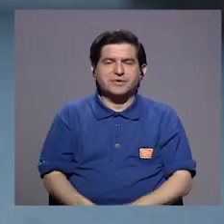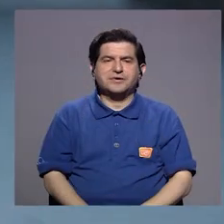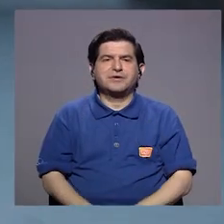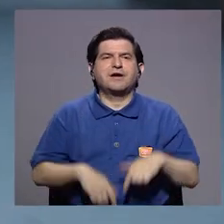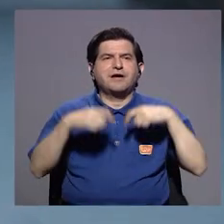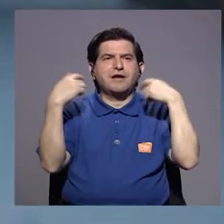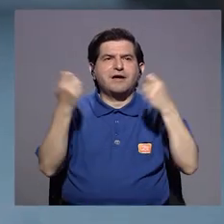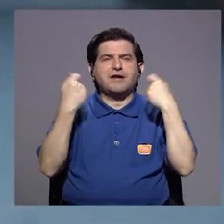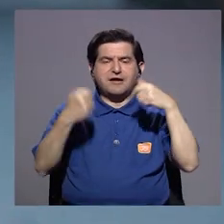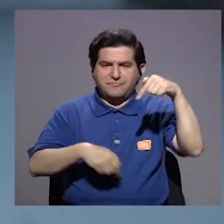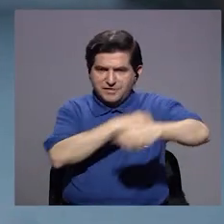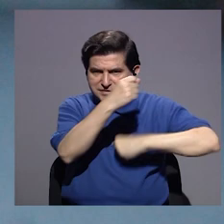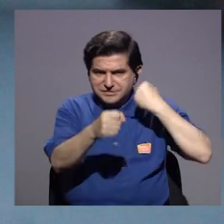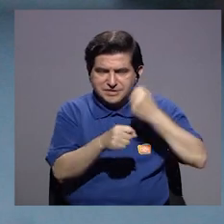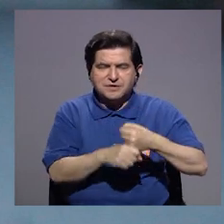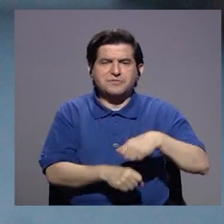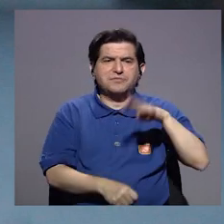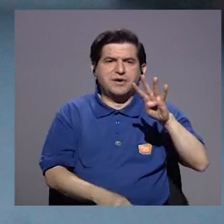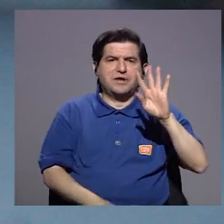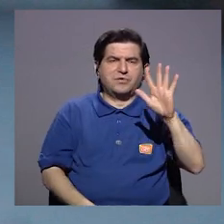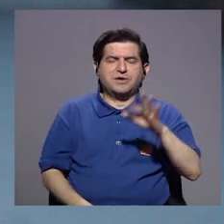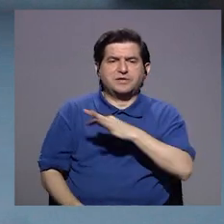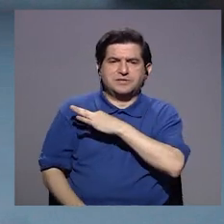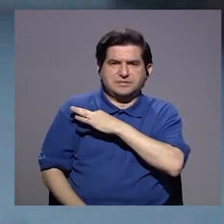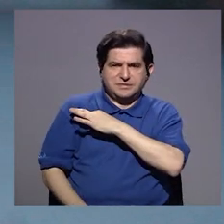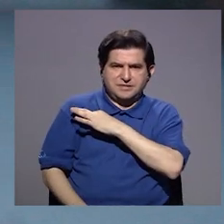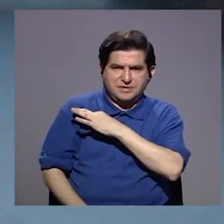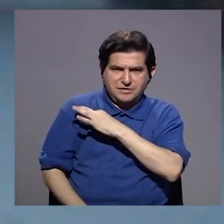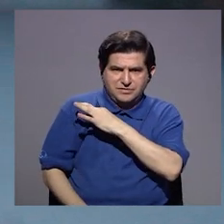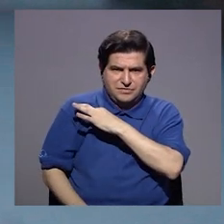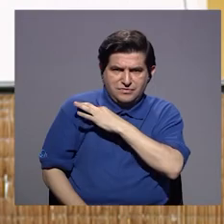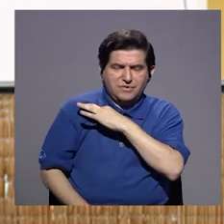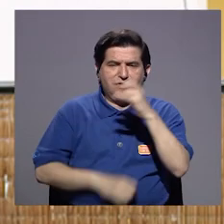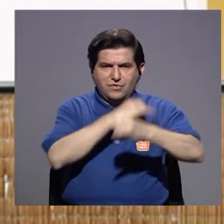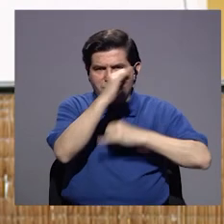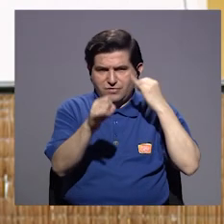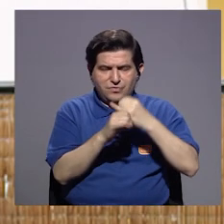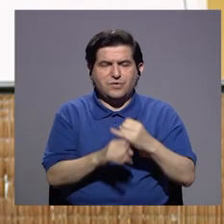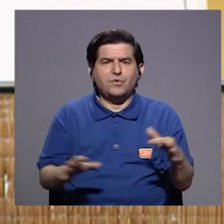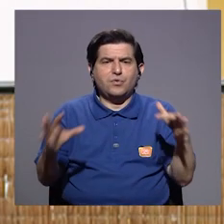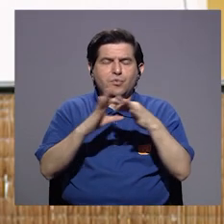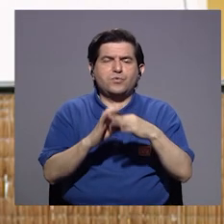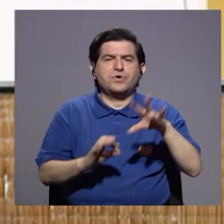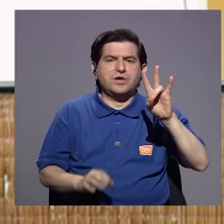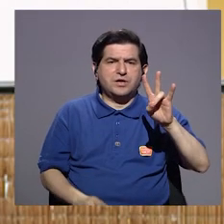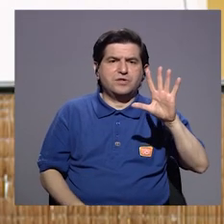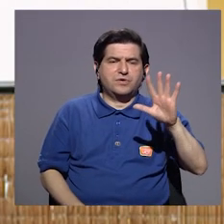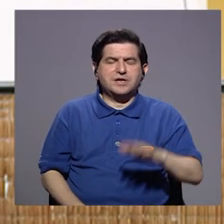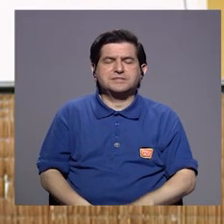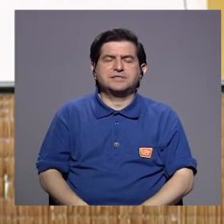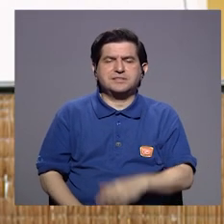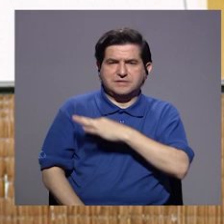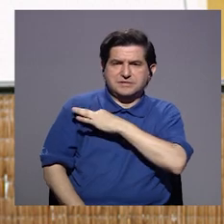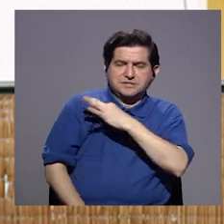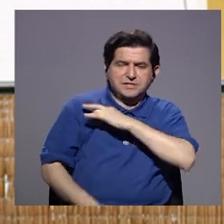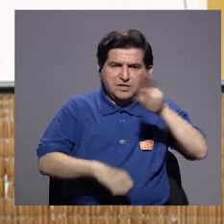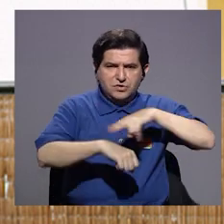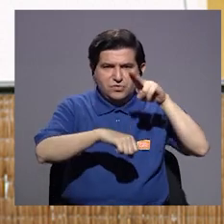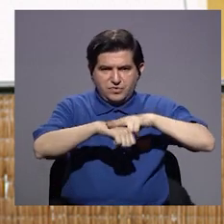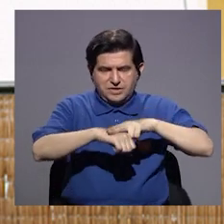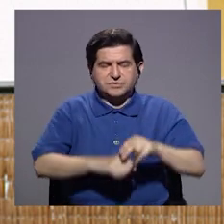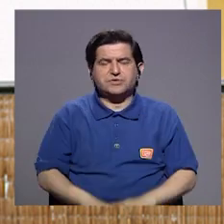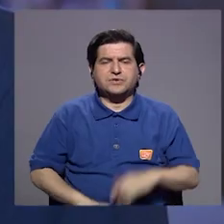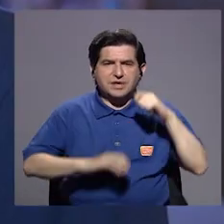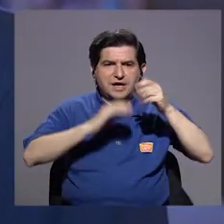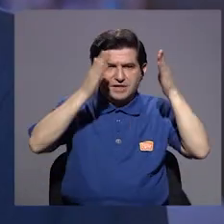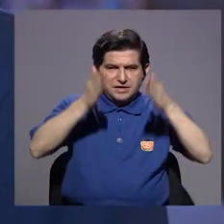El festival este año recibe cerca de 45 invitados internacionales que se unen a los 75 invitados nacionales que tiene el festival, ya